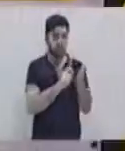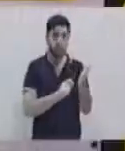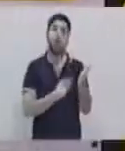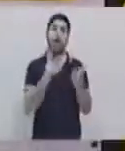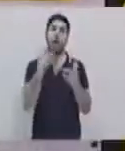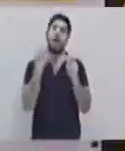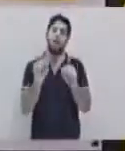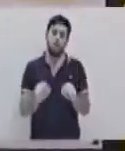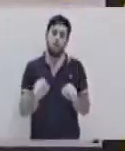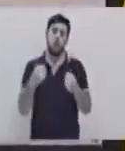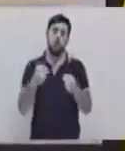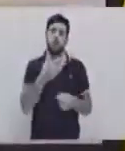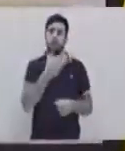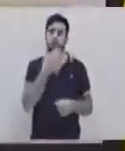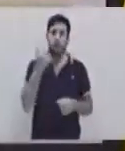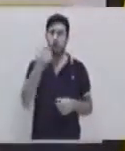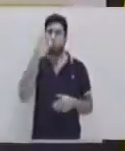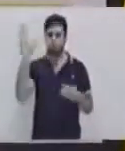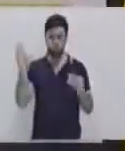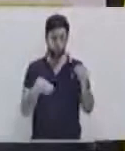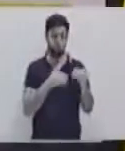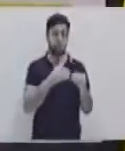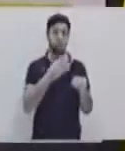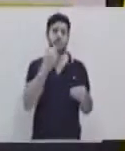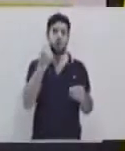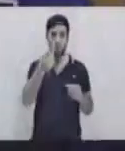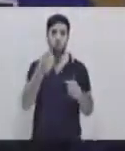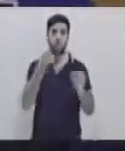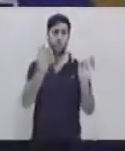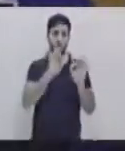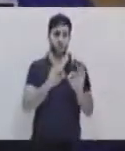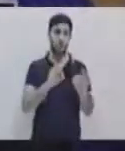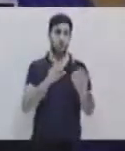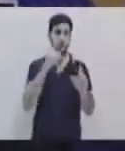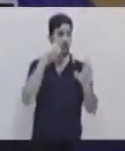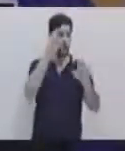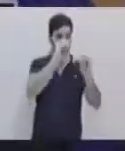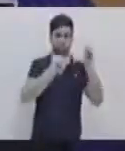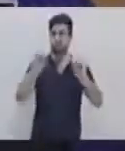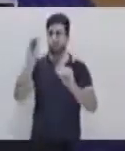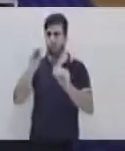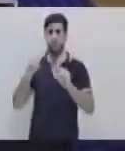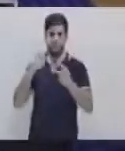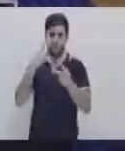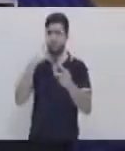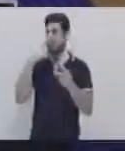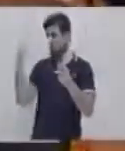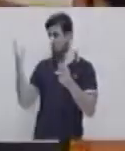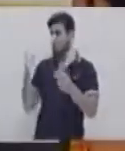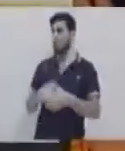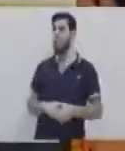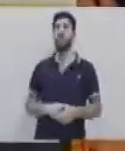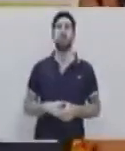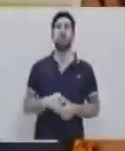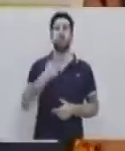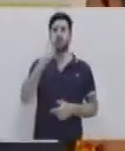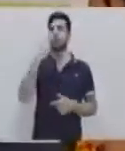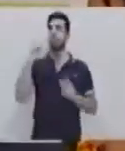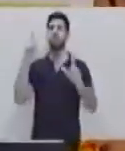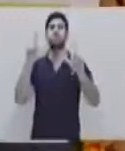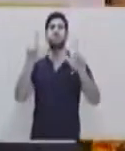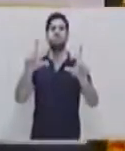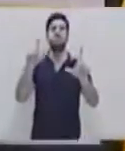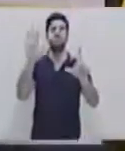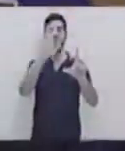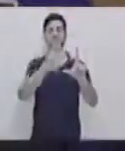imagen, podremos hacer o proponer mejoras a nuestro entorno. Observemos. ¿Qué animales